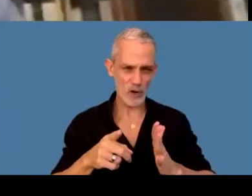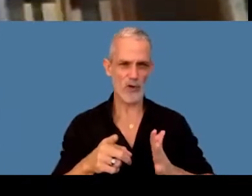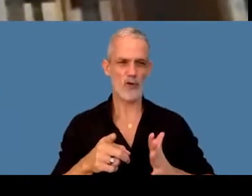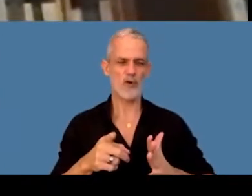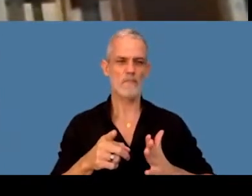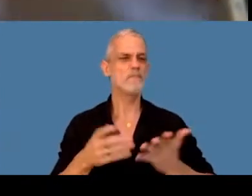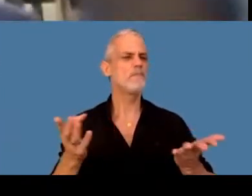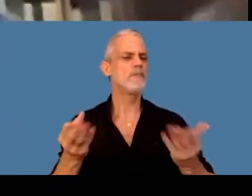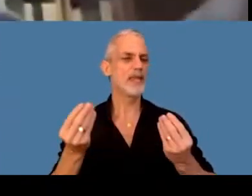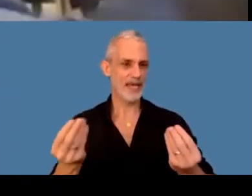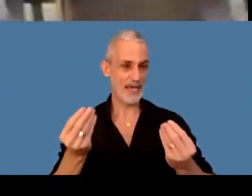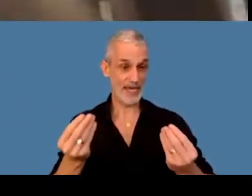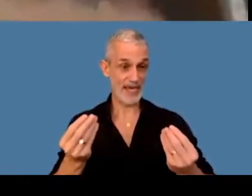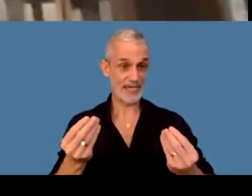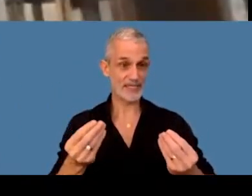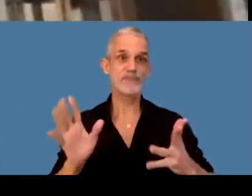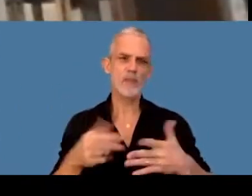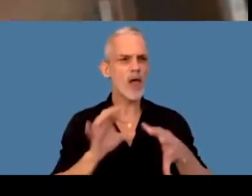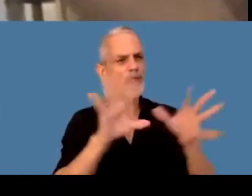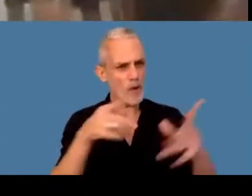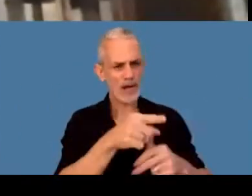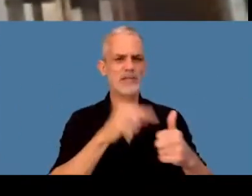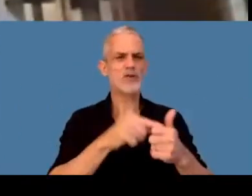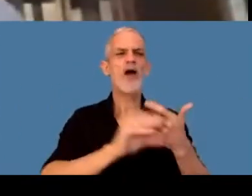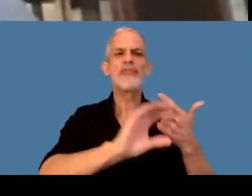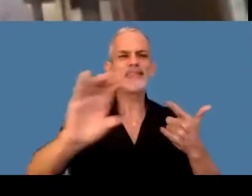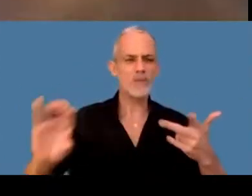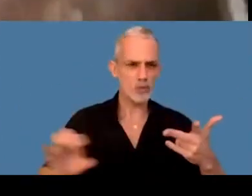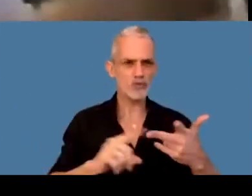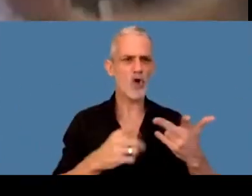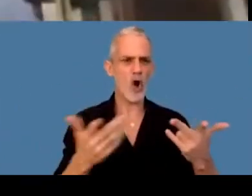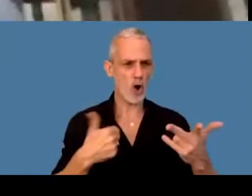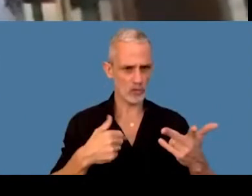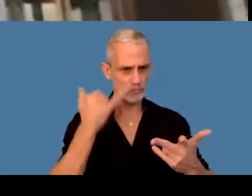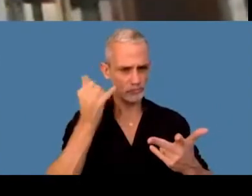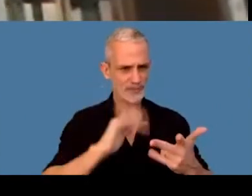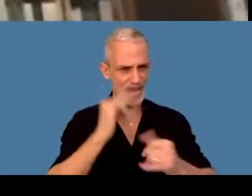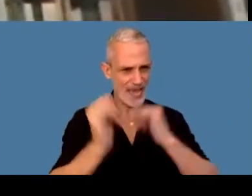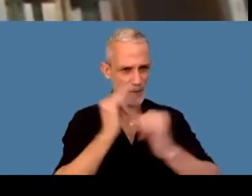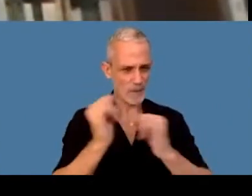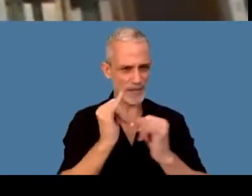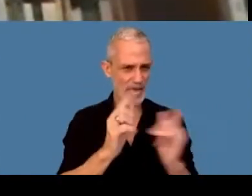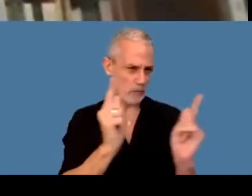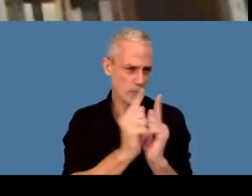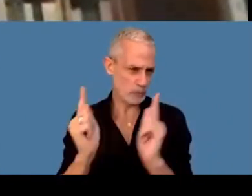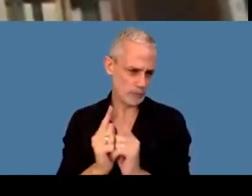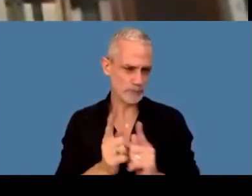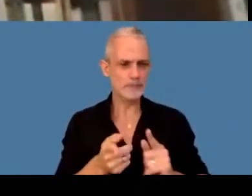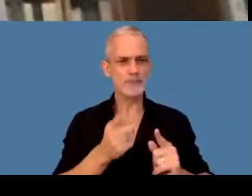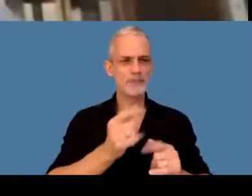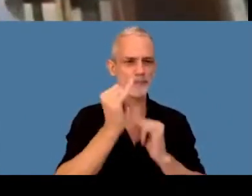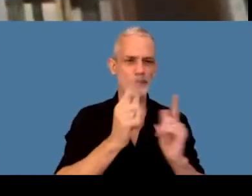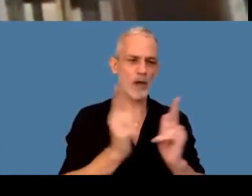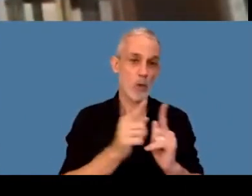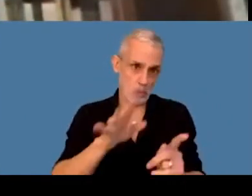que es, junto a la democratización, la distribución, que he apretado su explicación. Después, cualquier